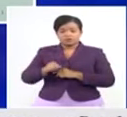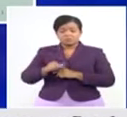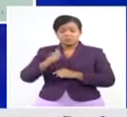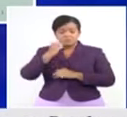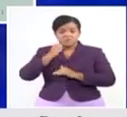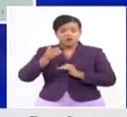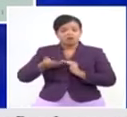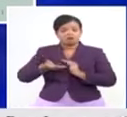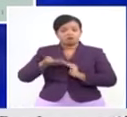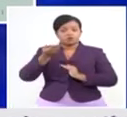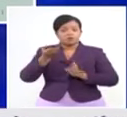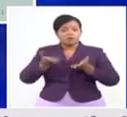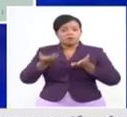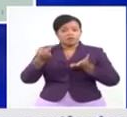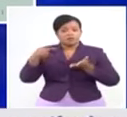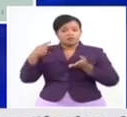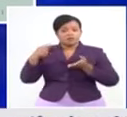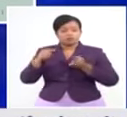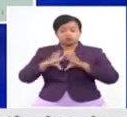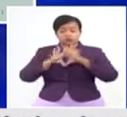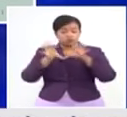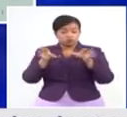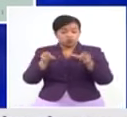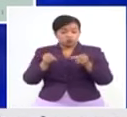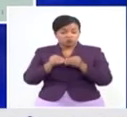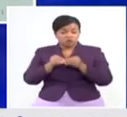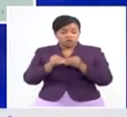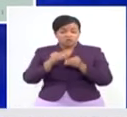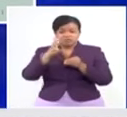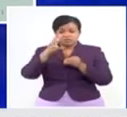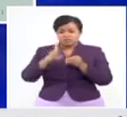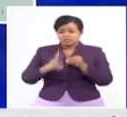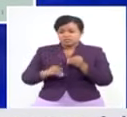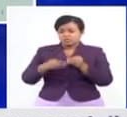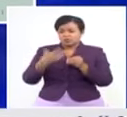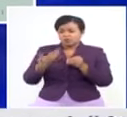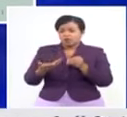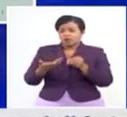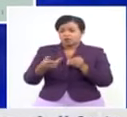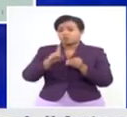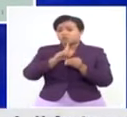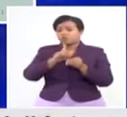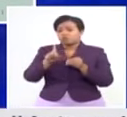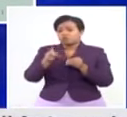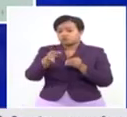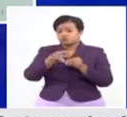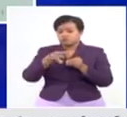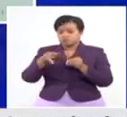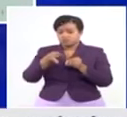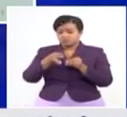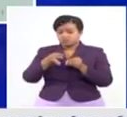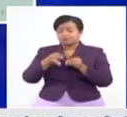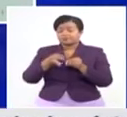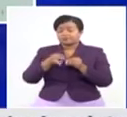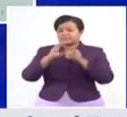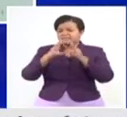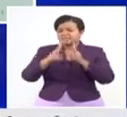la jornada precedente y con una transmisión en sus 11 municipios. Pinar del Río hoy